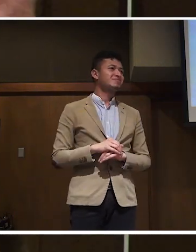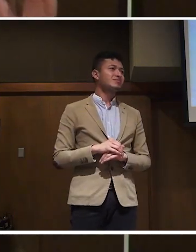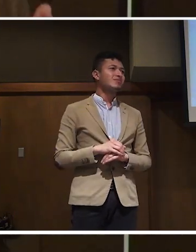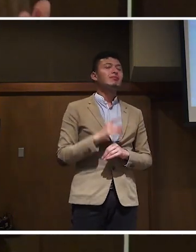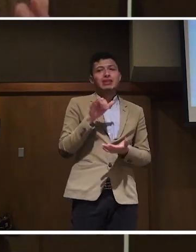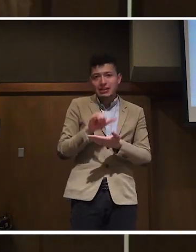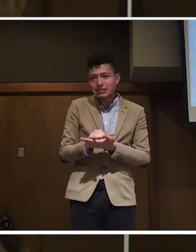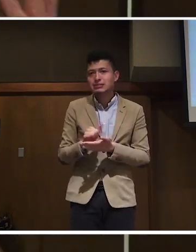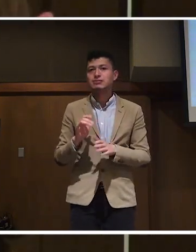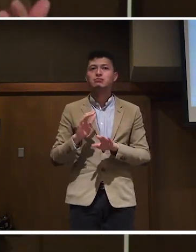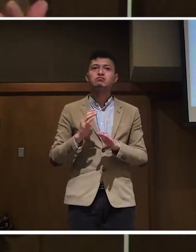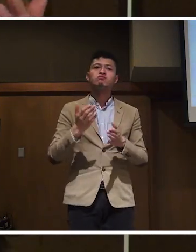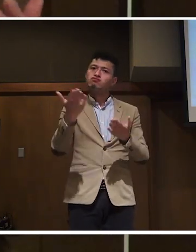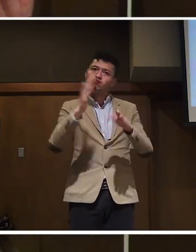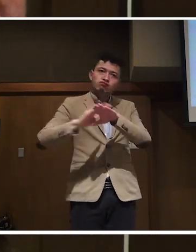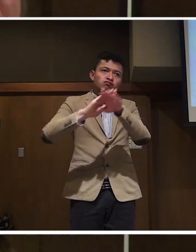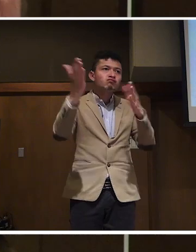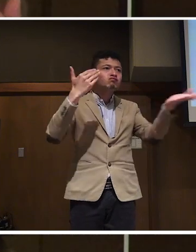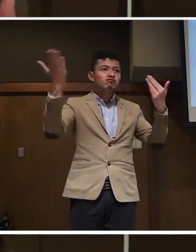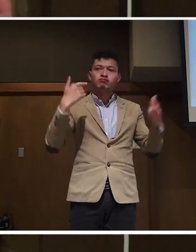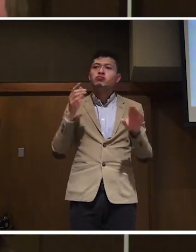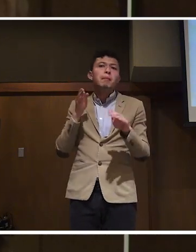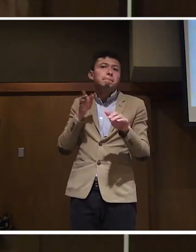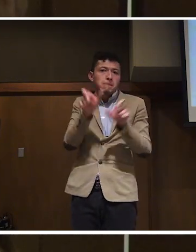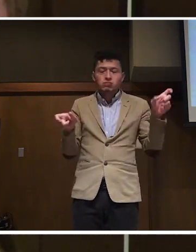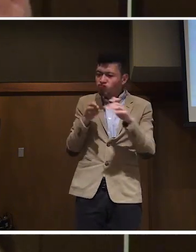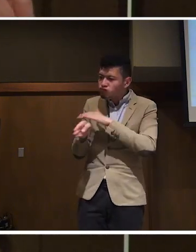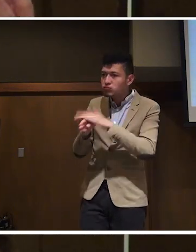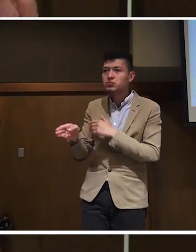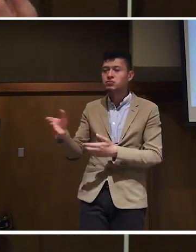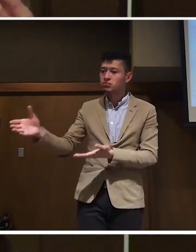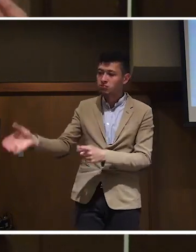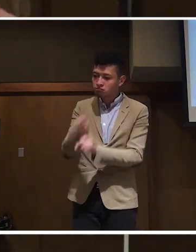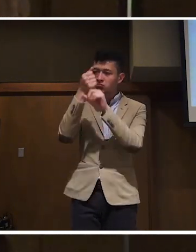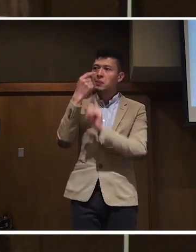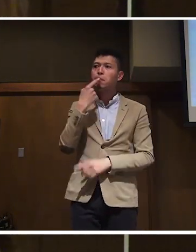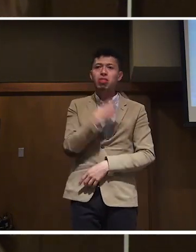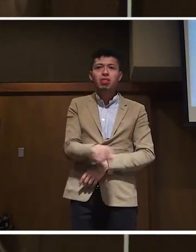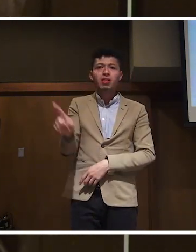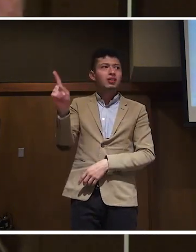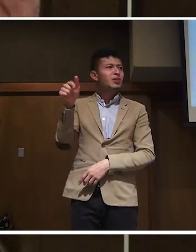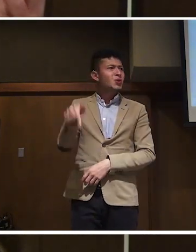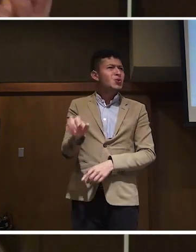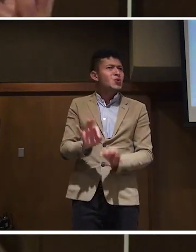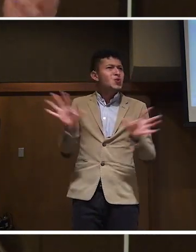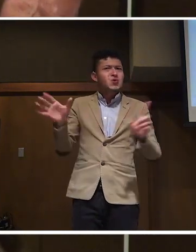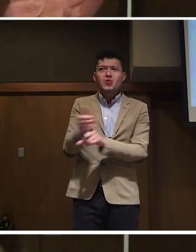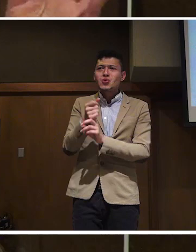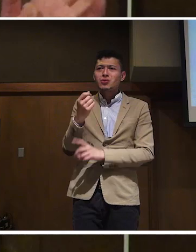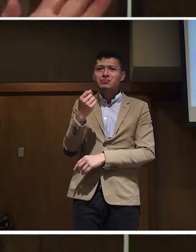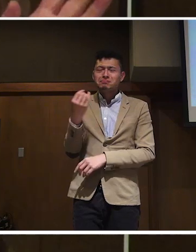lo inesperado. Hay mucha cosa maravillosa que le puede hablar a uno de la cultura colombiana, de los sitios